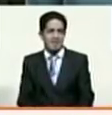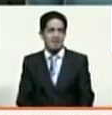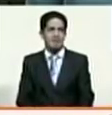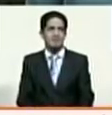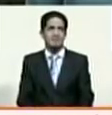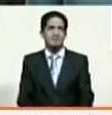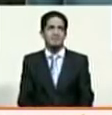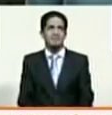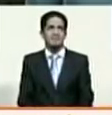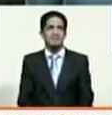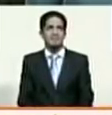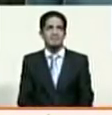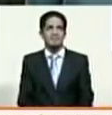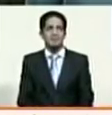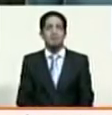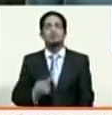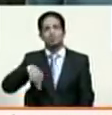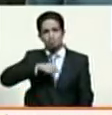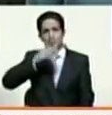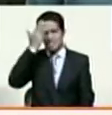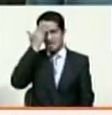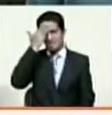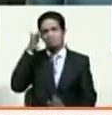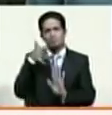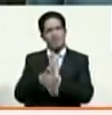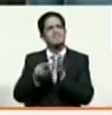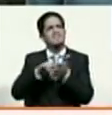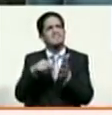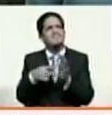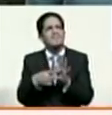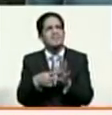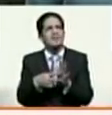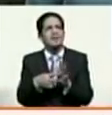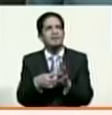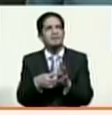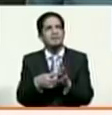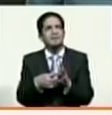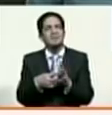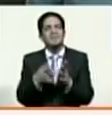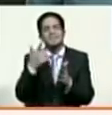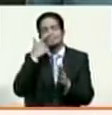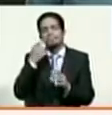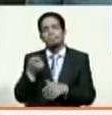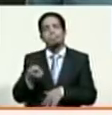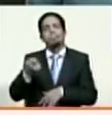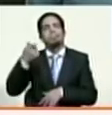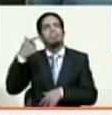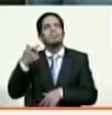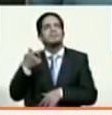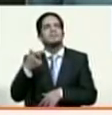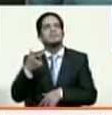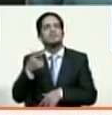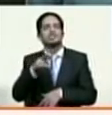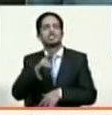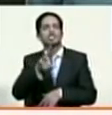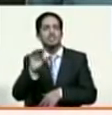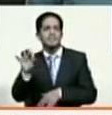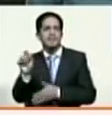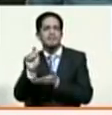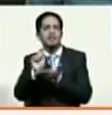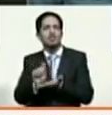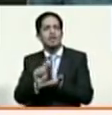humanitaria. Sabemos lo que significa, lo decíamos, apenas están ofreciendo 200